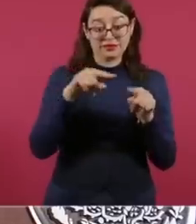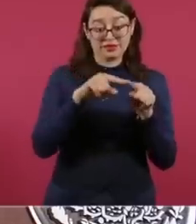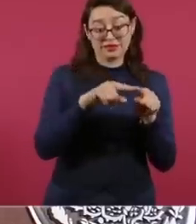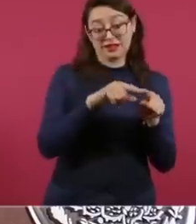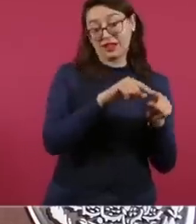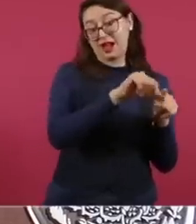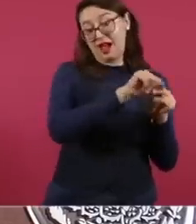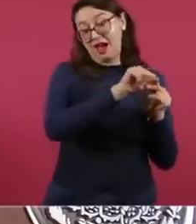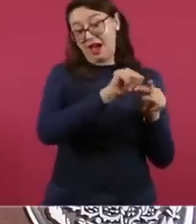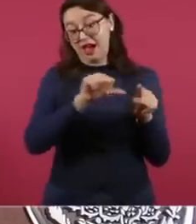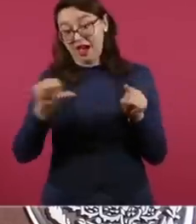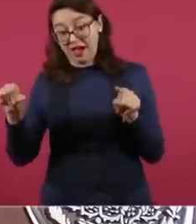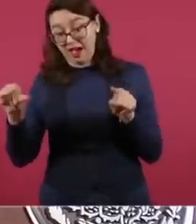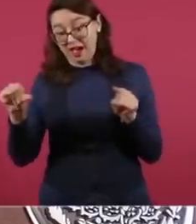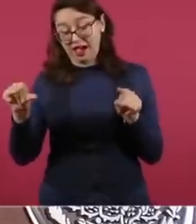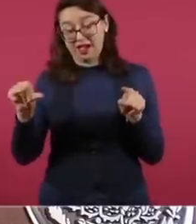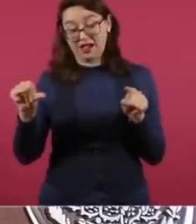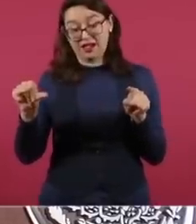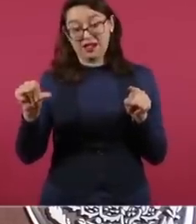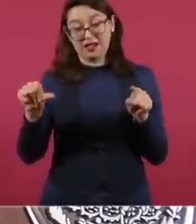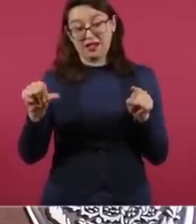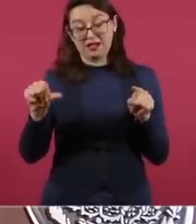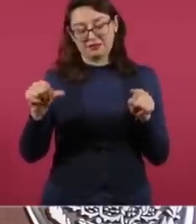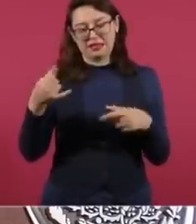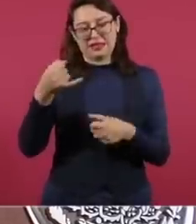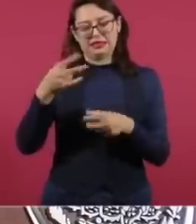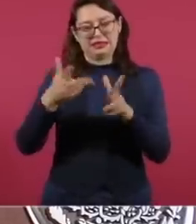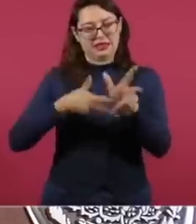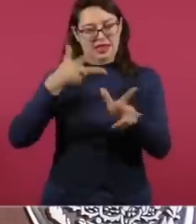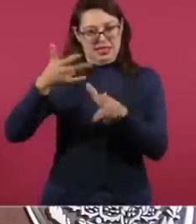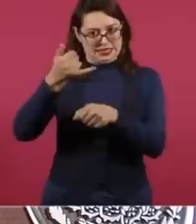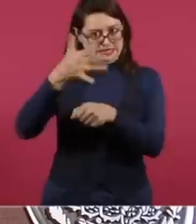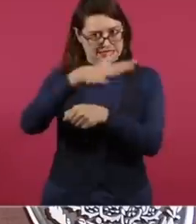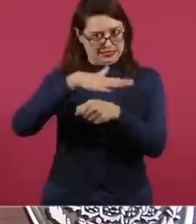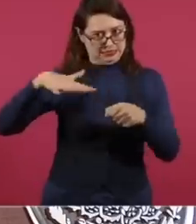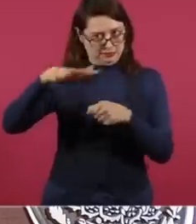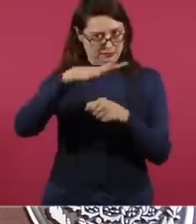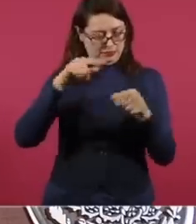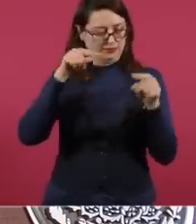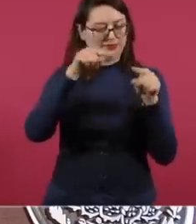Aguas por el Istmo hasta